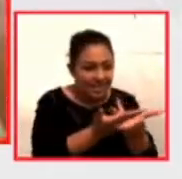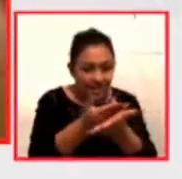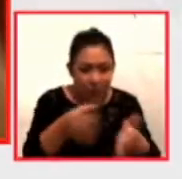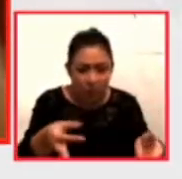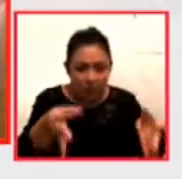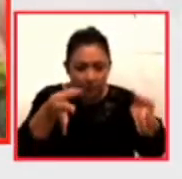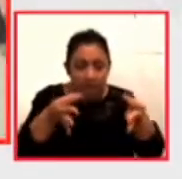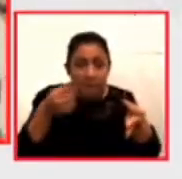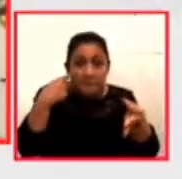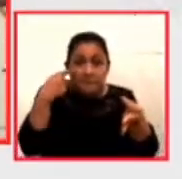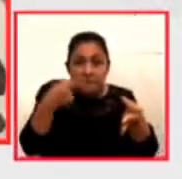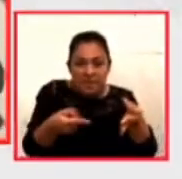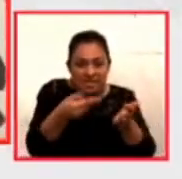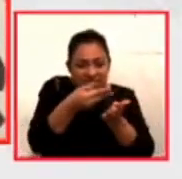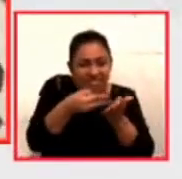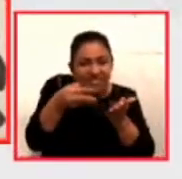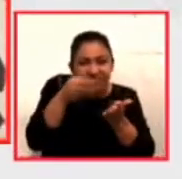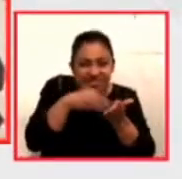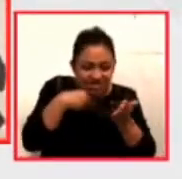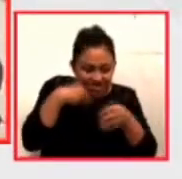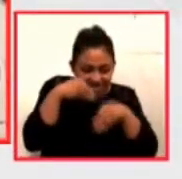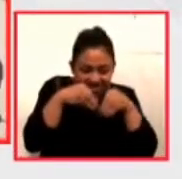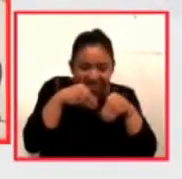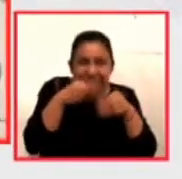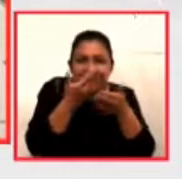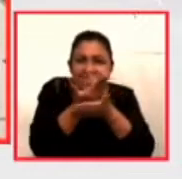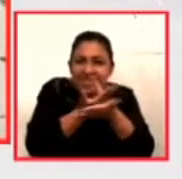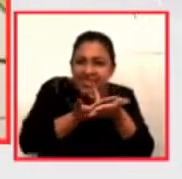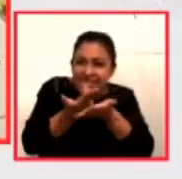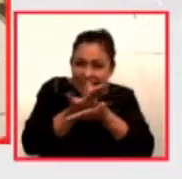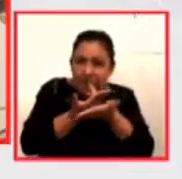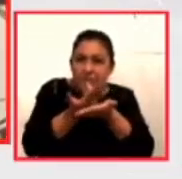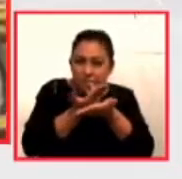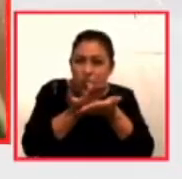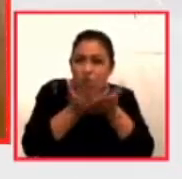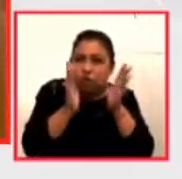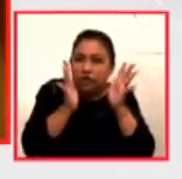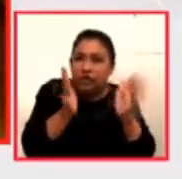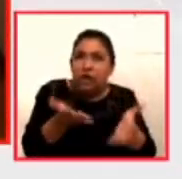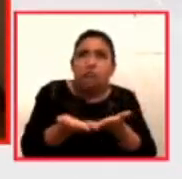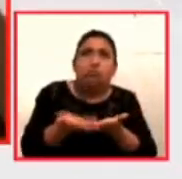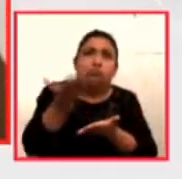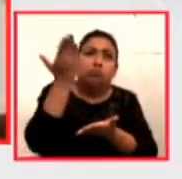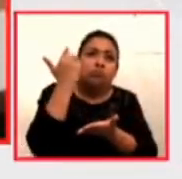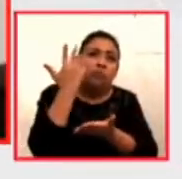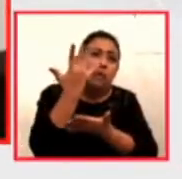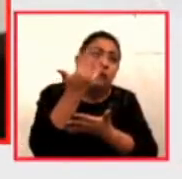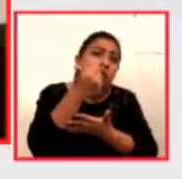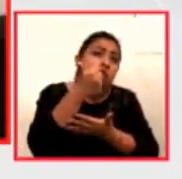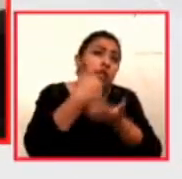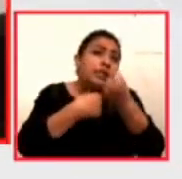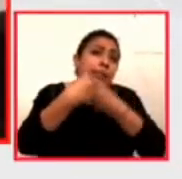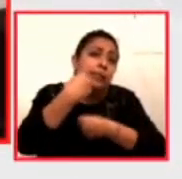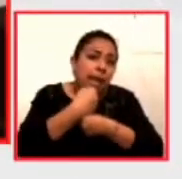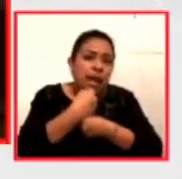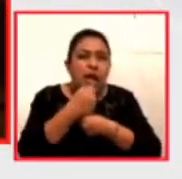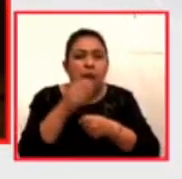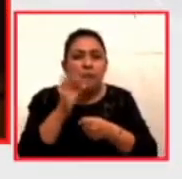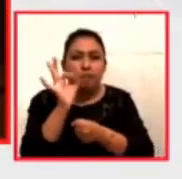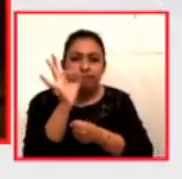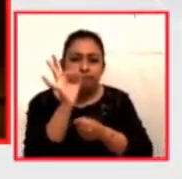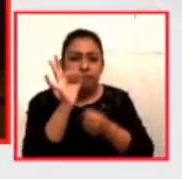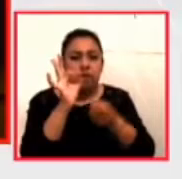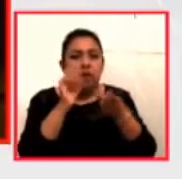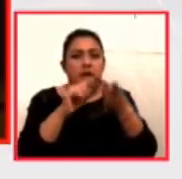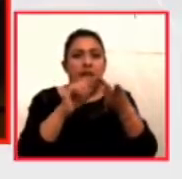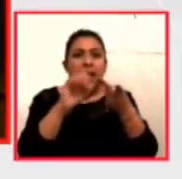retículas en las que estaba armando varios dibujos que estaban hechos de hace 5 o 6 años con marcadores crayola